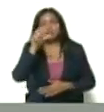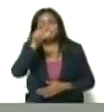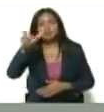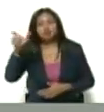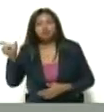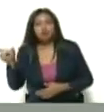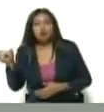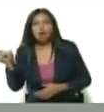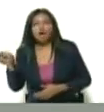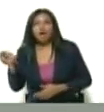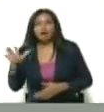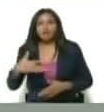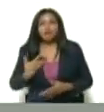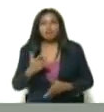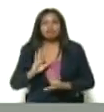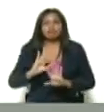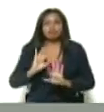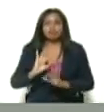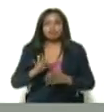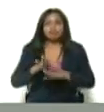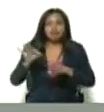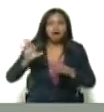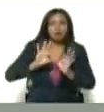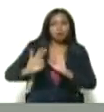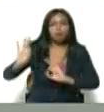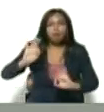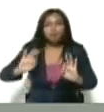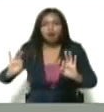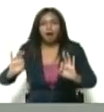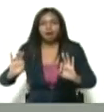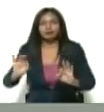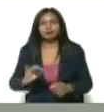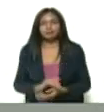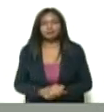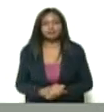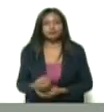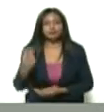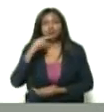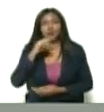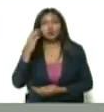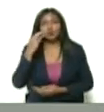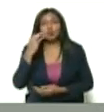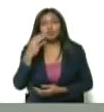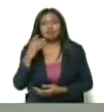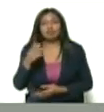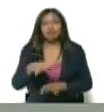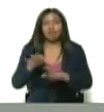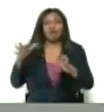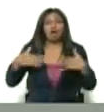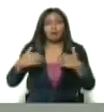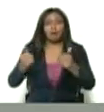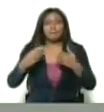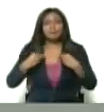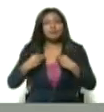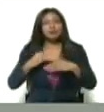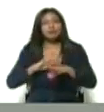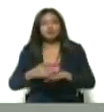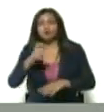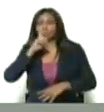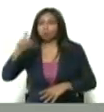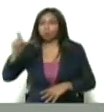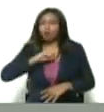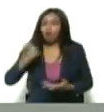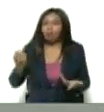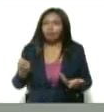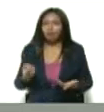20 personas que dejarían de infectarse, presidente. O sea, que Duque está dejando de salvar vidas por su odio.